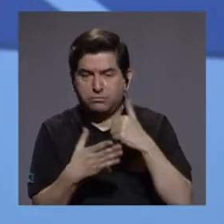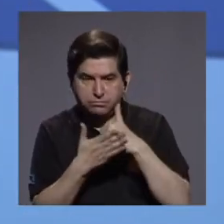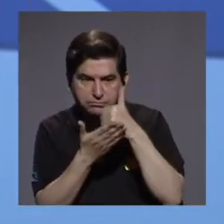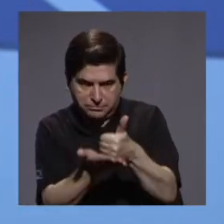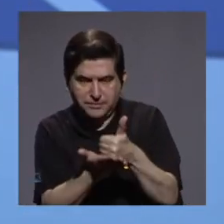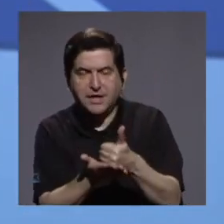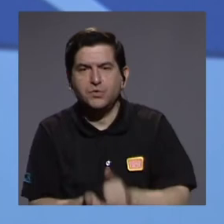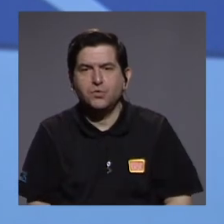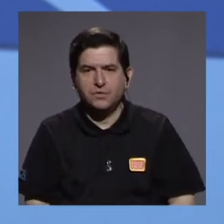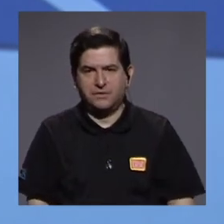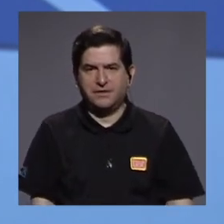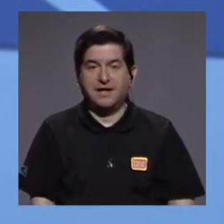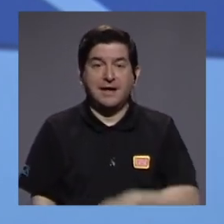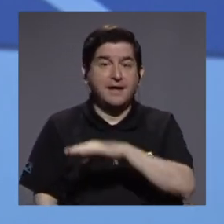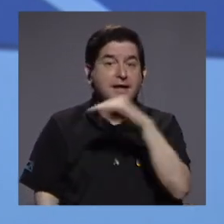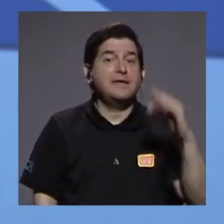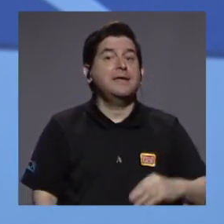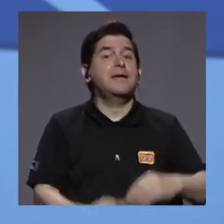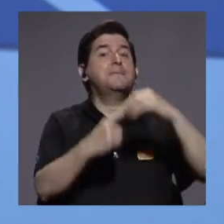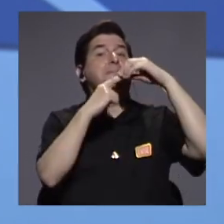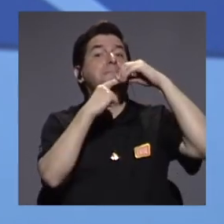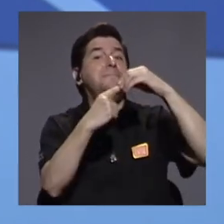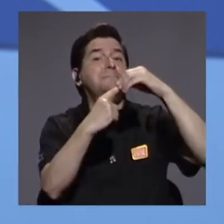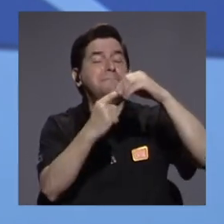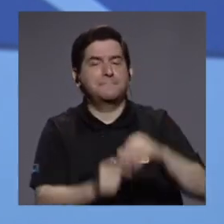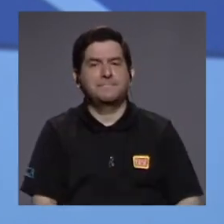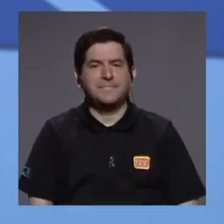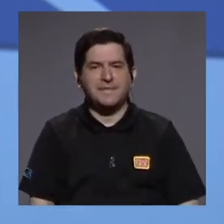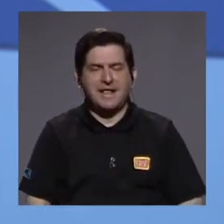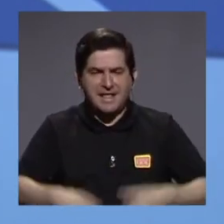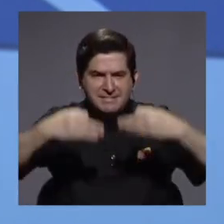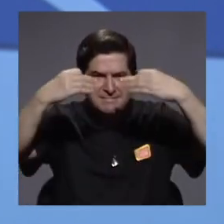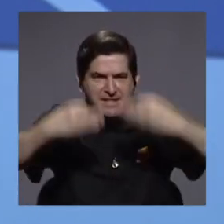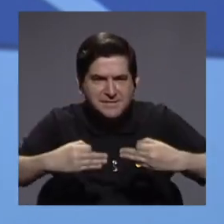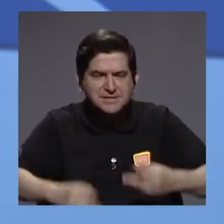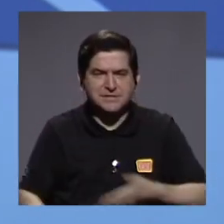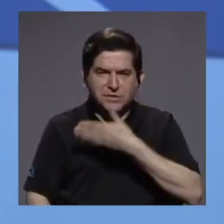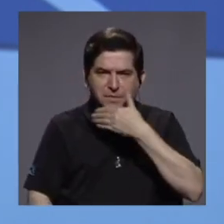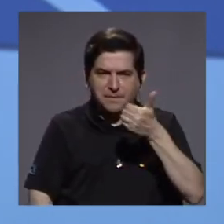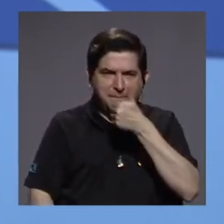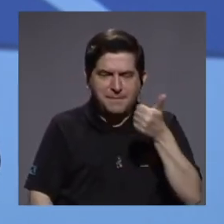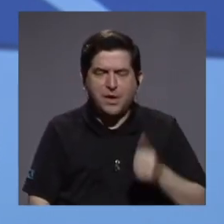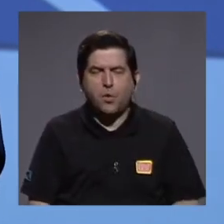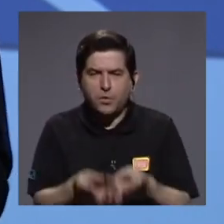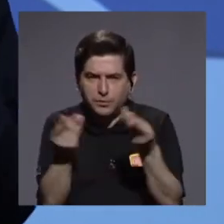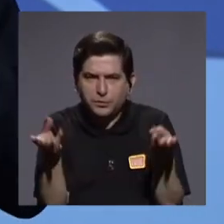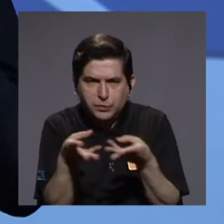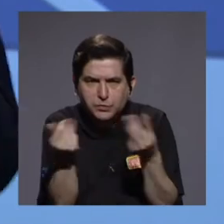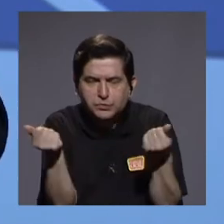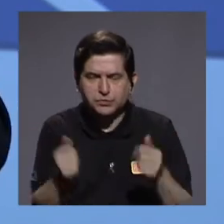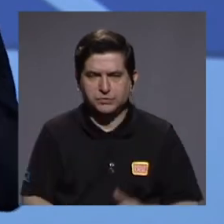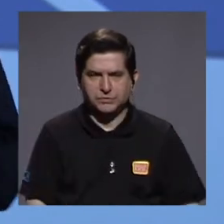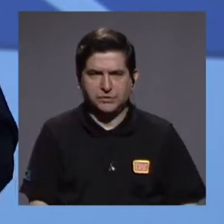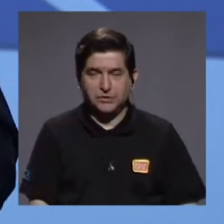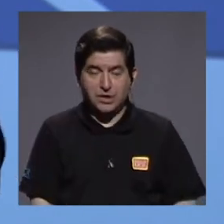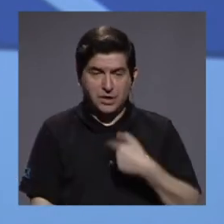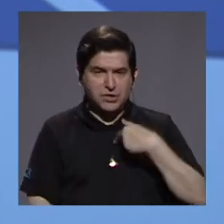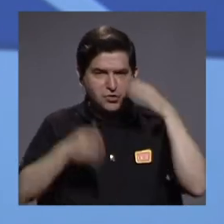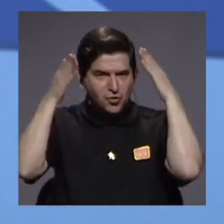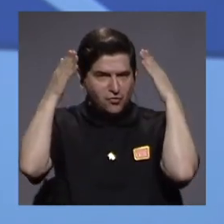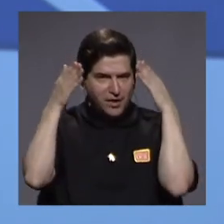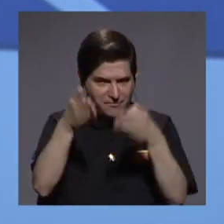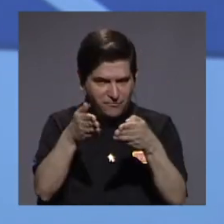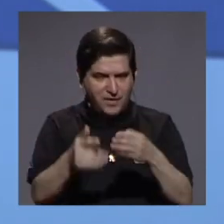acervo de capital y principalmente cuáles son las medidas orientadas a mejorar la productividad y en eso voy a centrar la